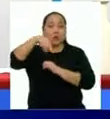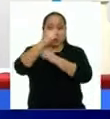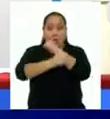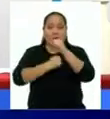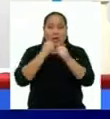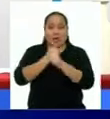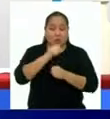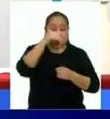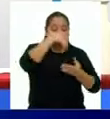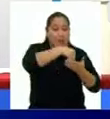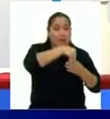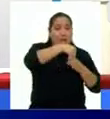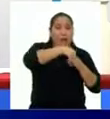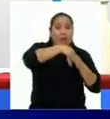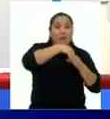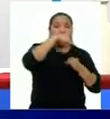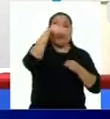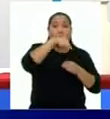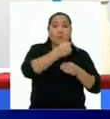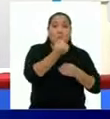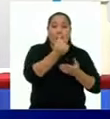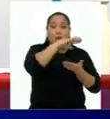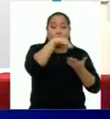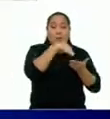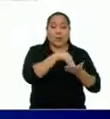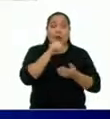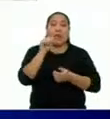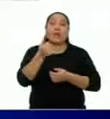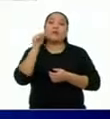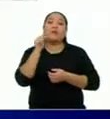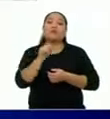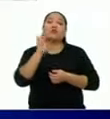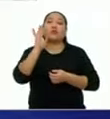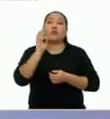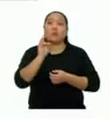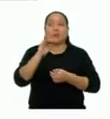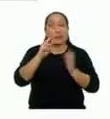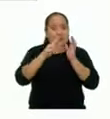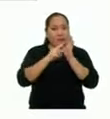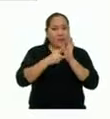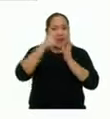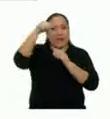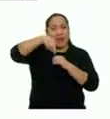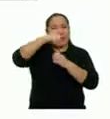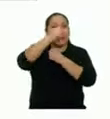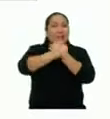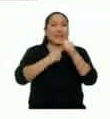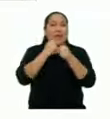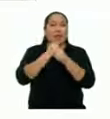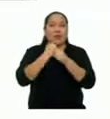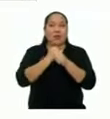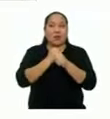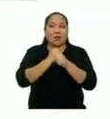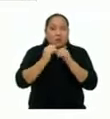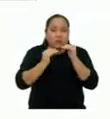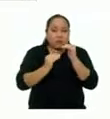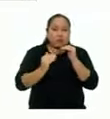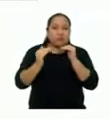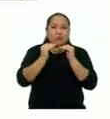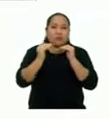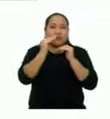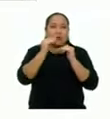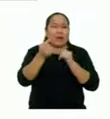el Banco Central 10.7%, o sea que en este año recuperaríamos casi todo lo que hemos perdido